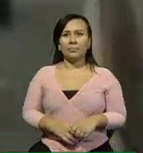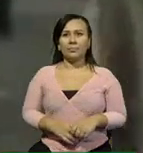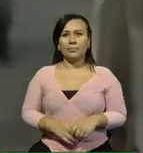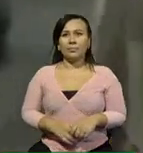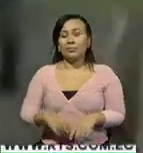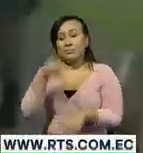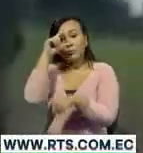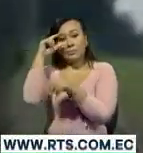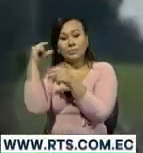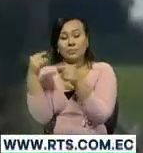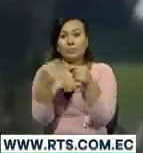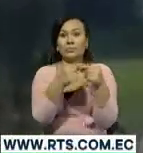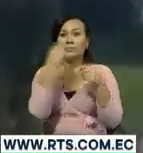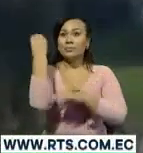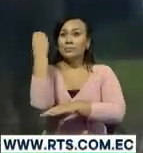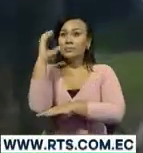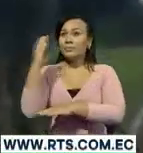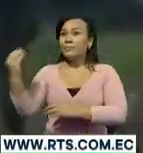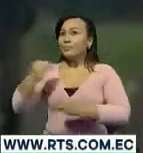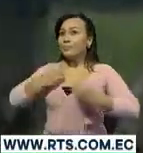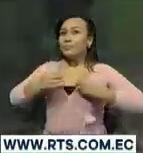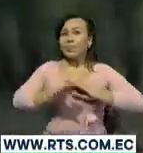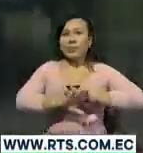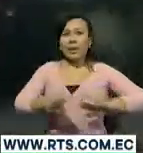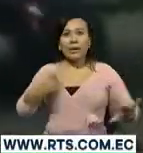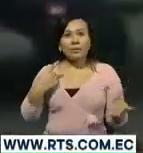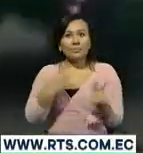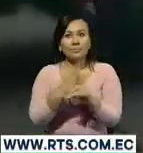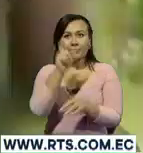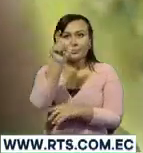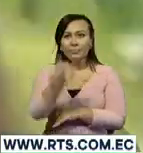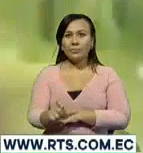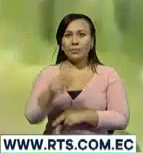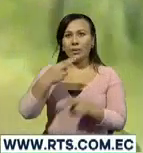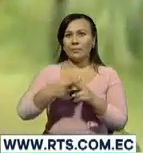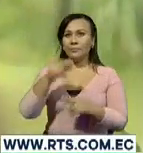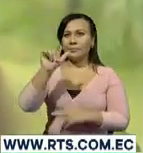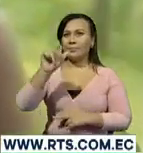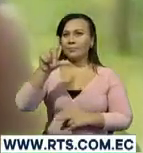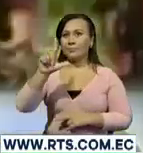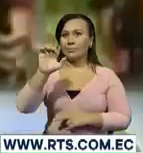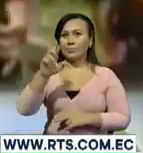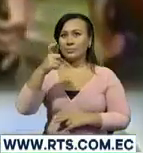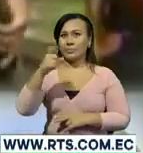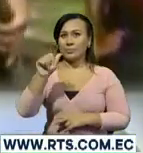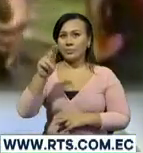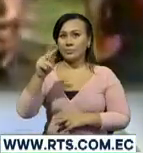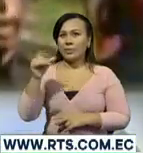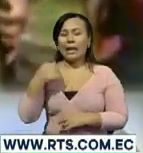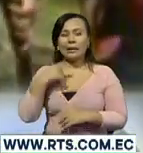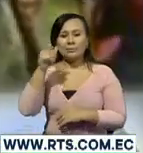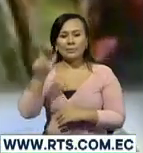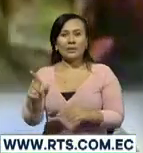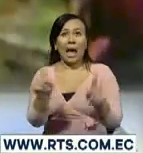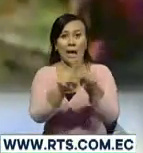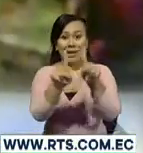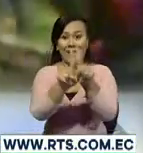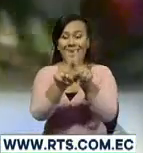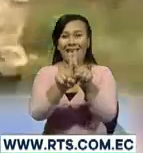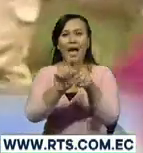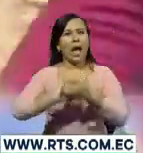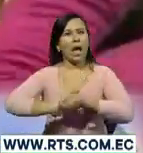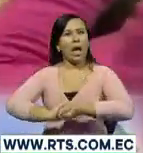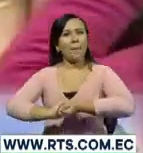La Fiscalía de Colombia confirmó la captura de Alexander Angulo Olaya, considerado uno de los hombres más cercanos a Walter Patricio